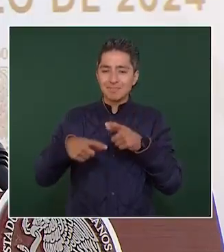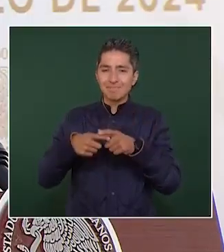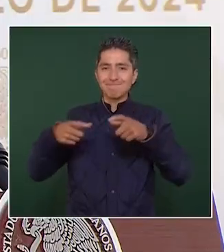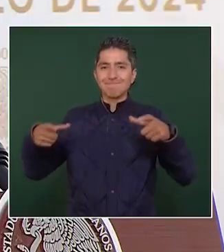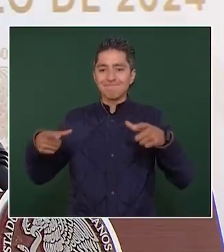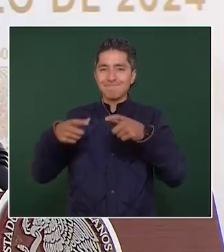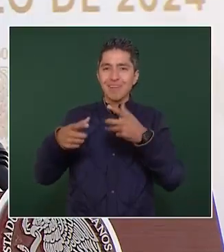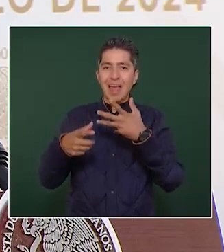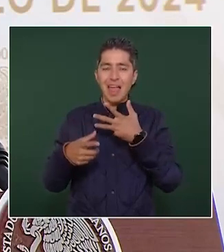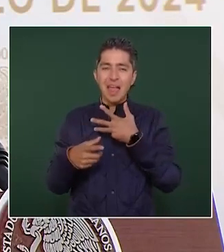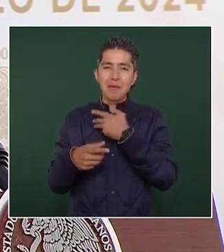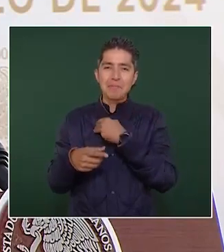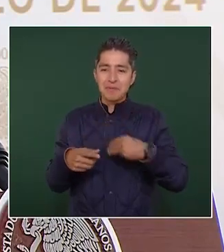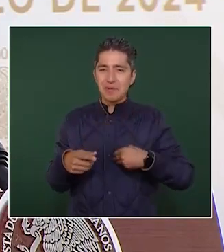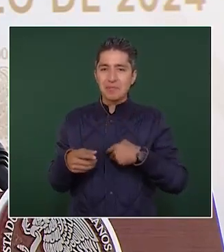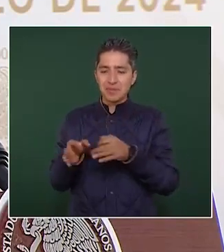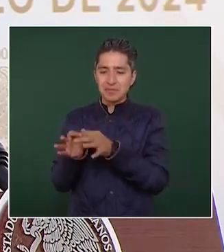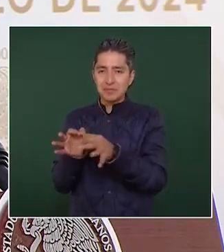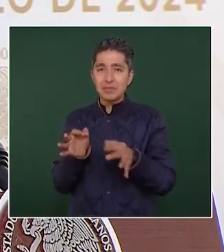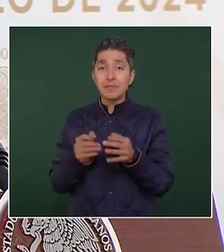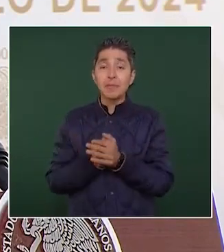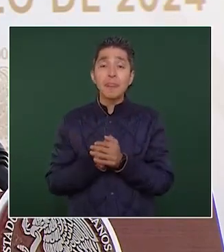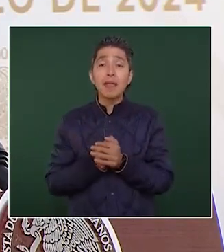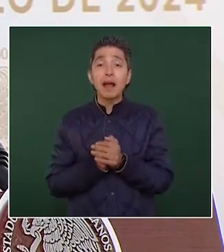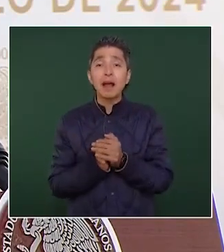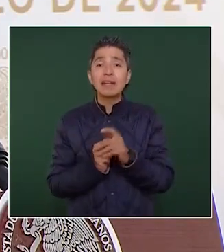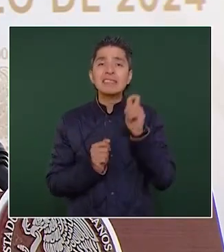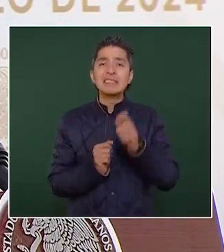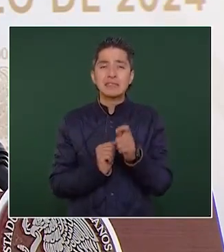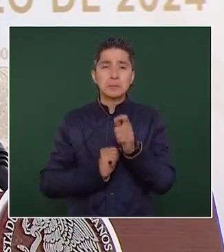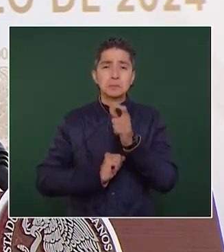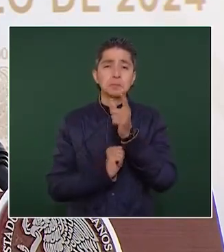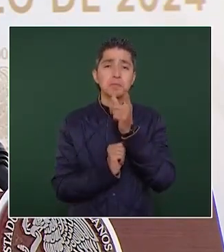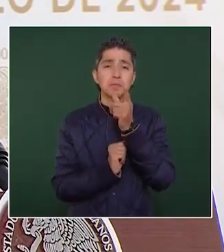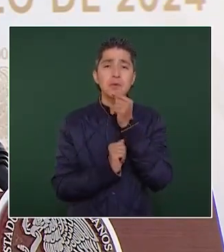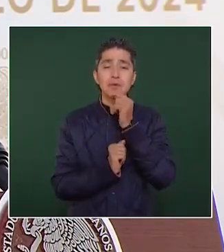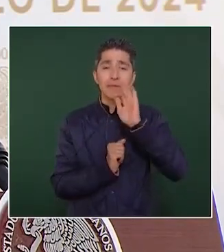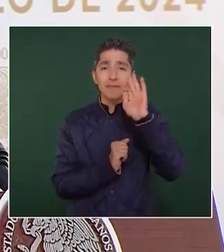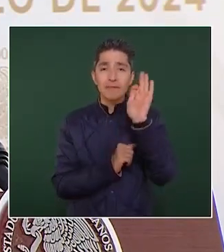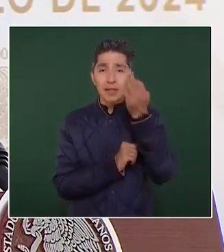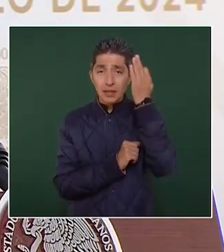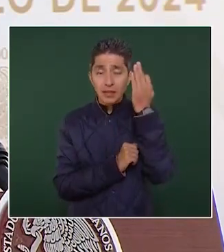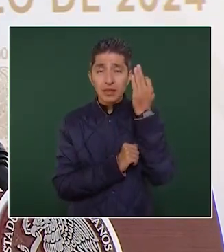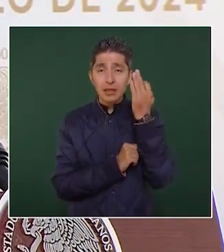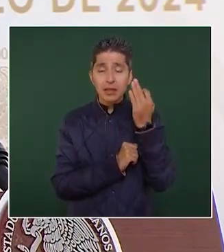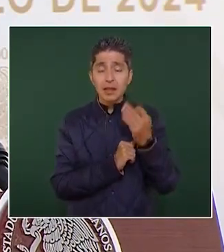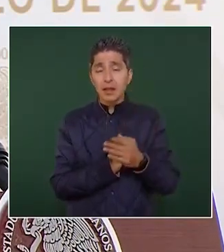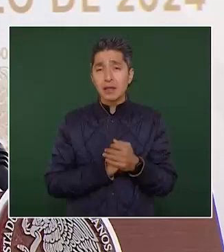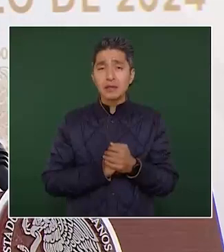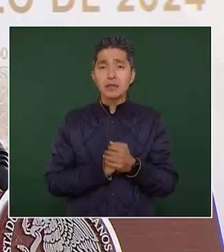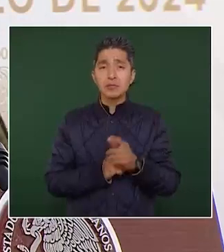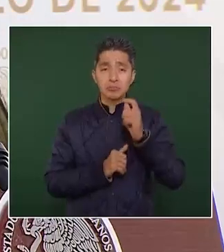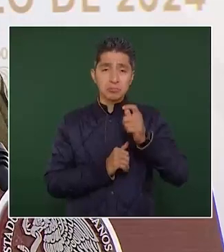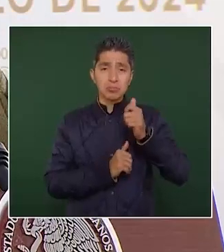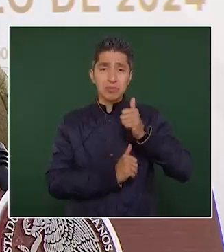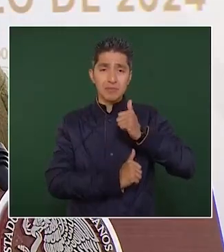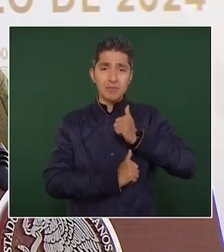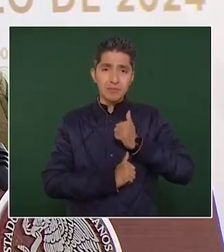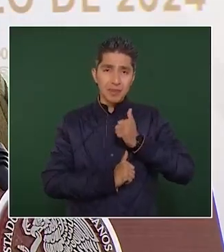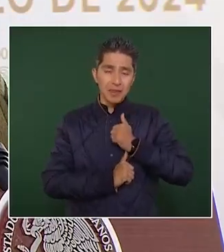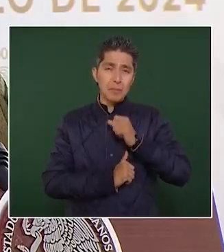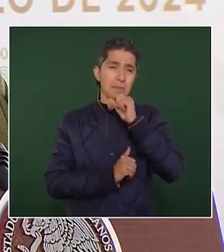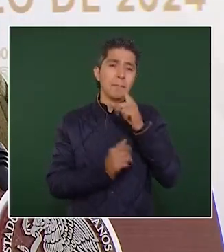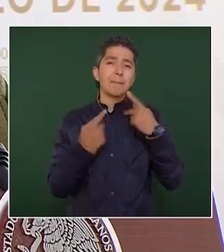cuenta. En cuanto a fuerzas de seguridad federales, el Ejército y Fuerza